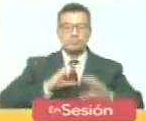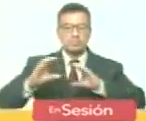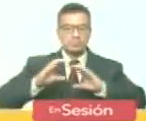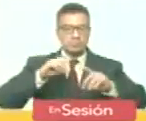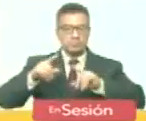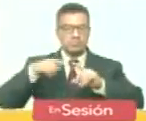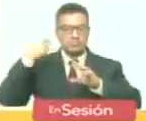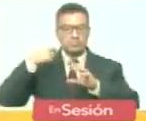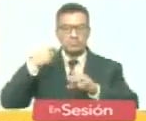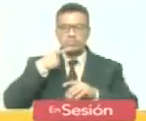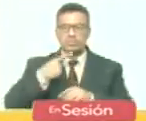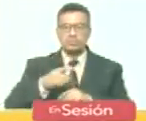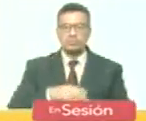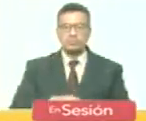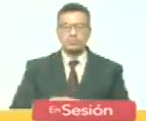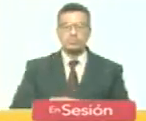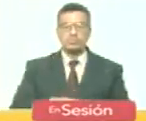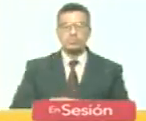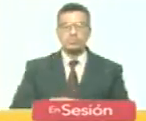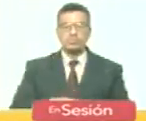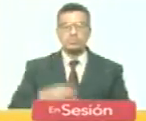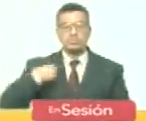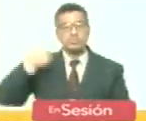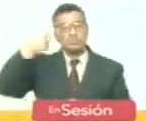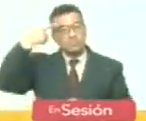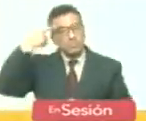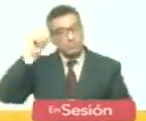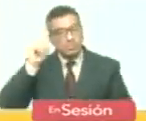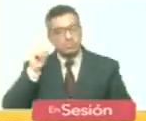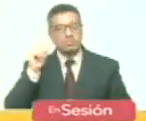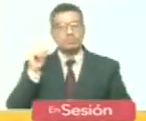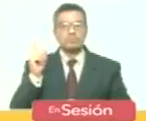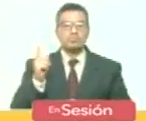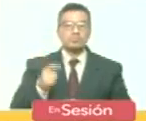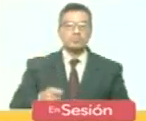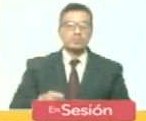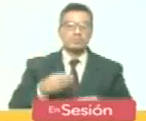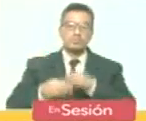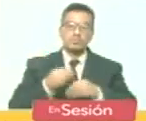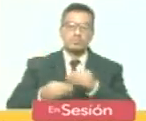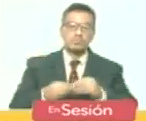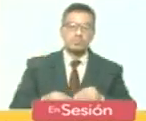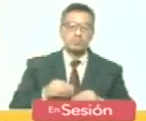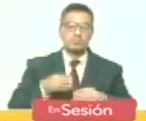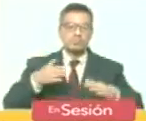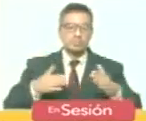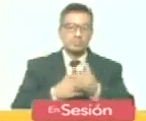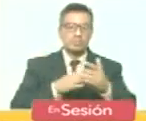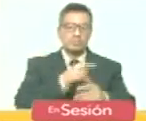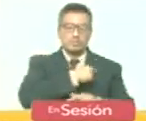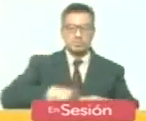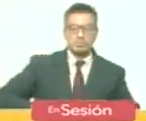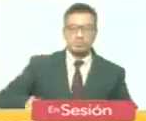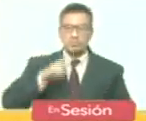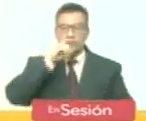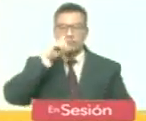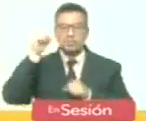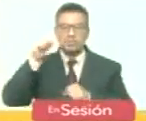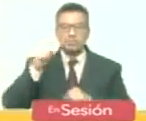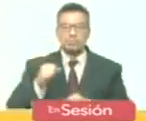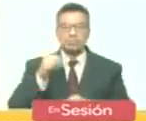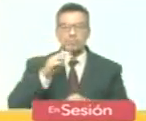señalan el presunto atentado contra el presidente Nicolás Maduro. La